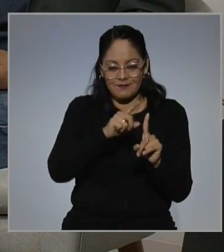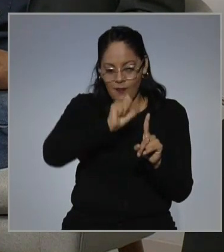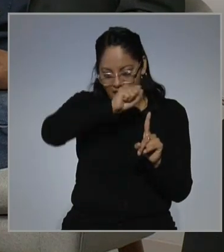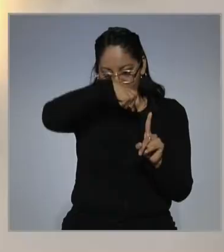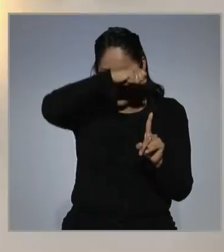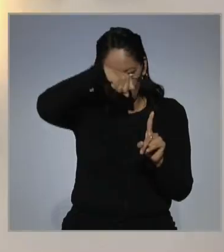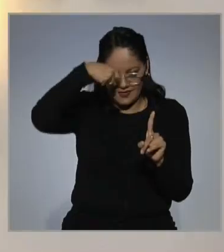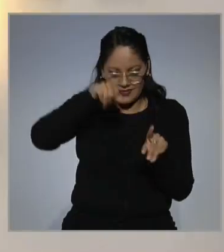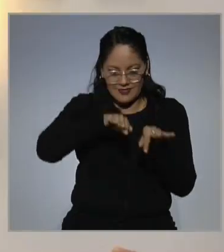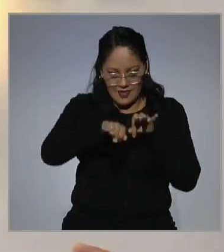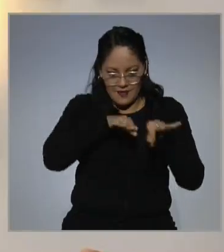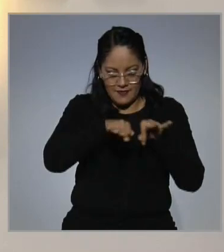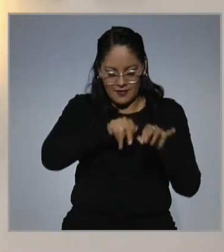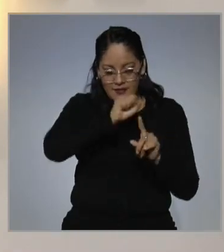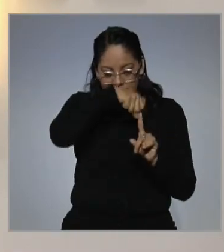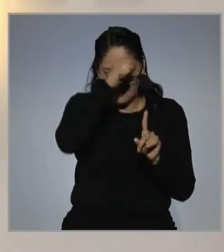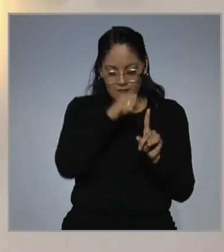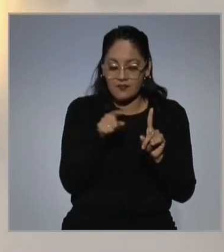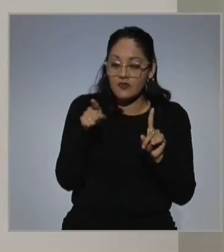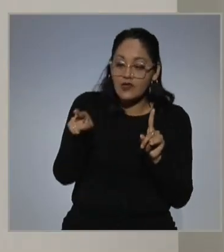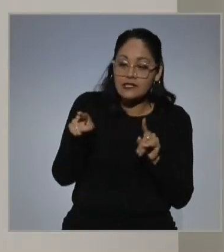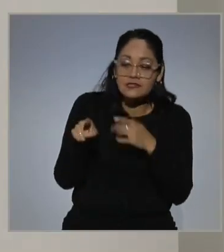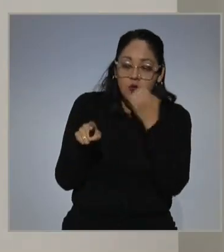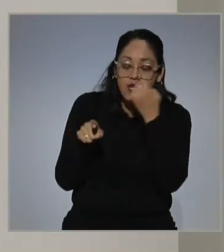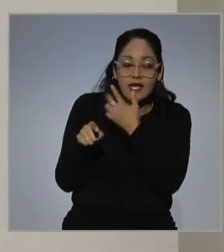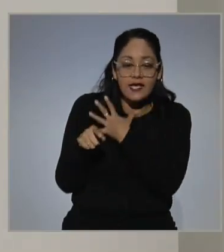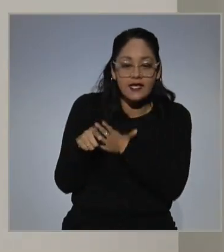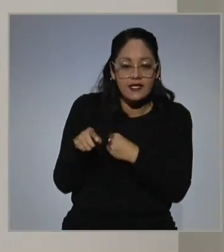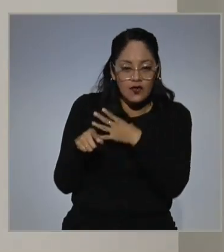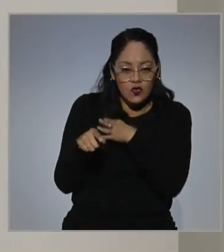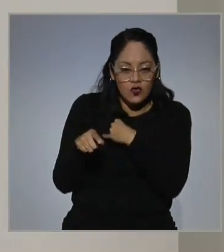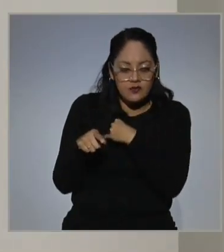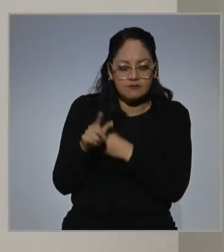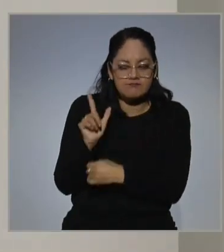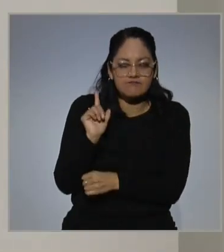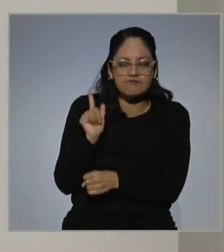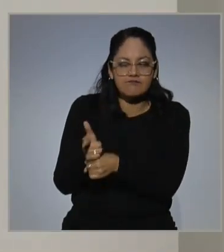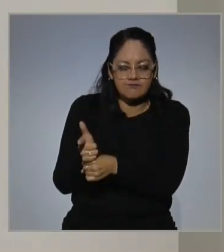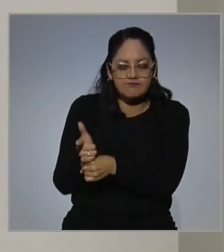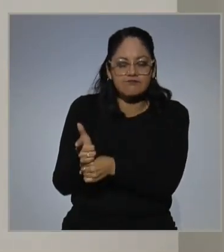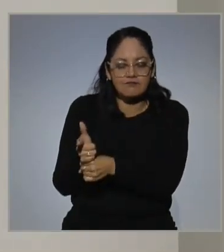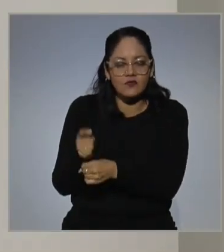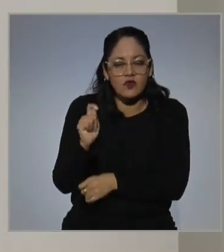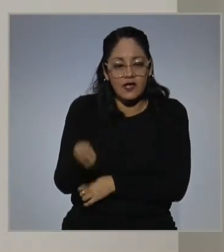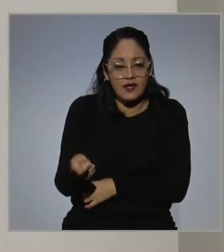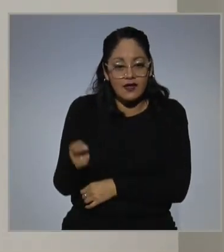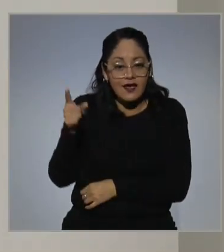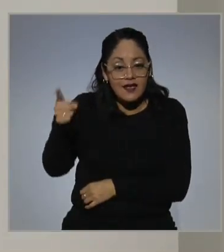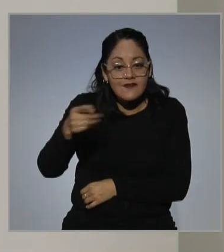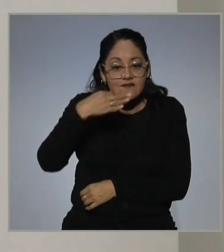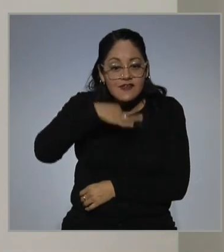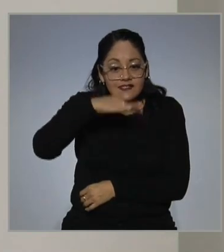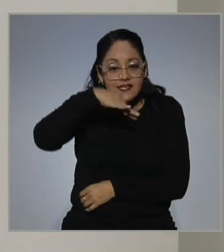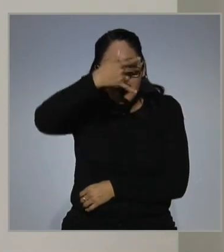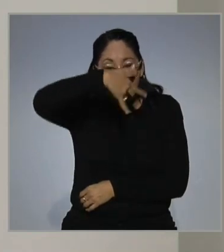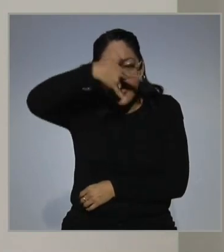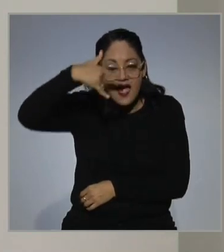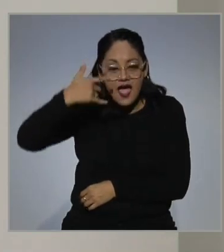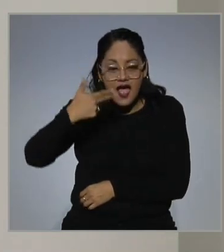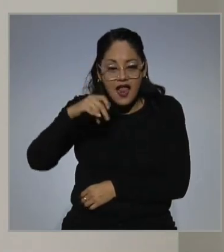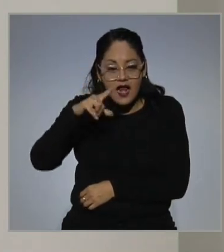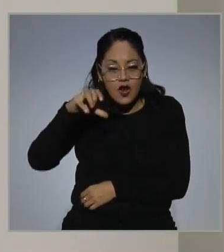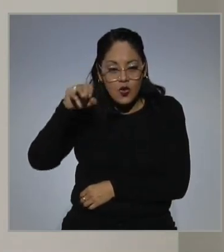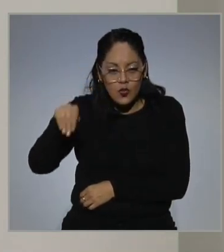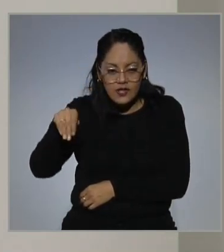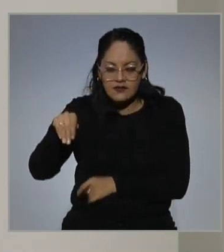maquillista que en la escuela de sus hijos se dio cuenta que estaban festejando el Halloween y que no conocían